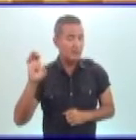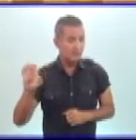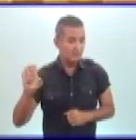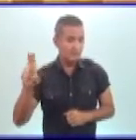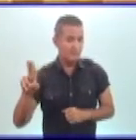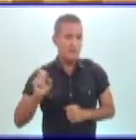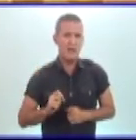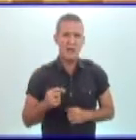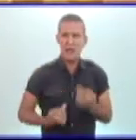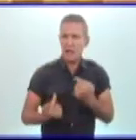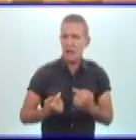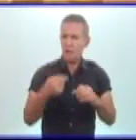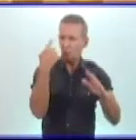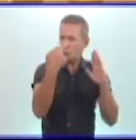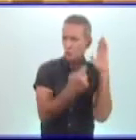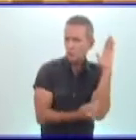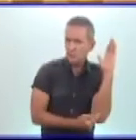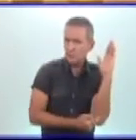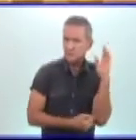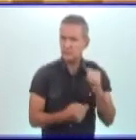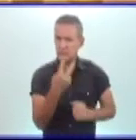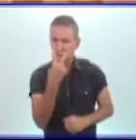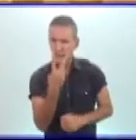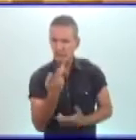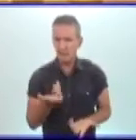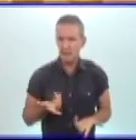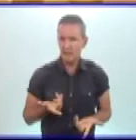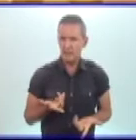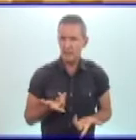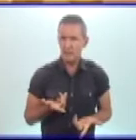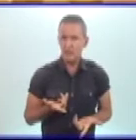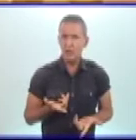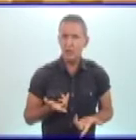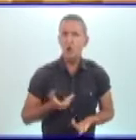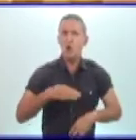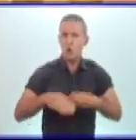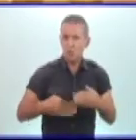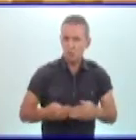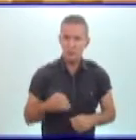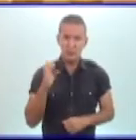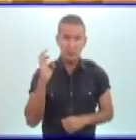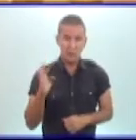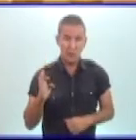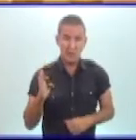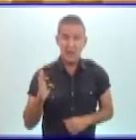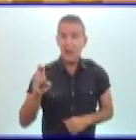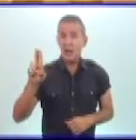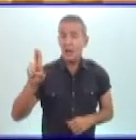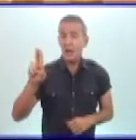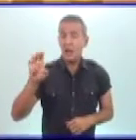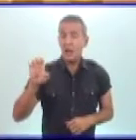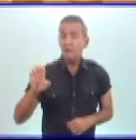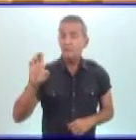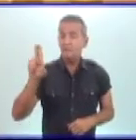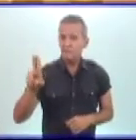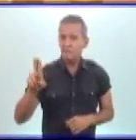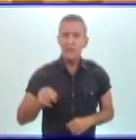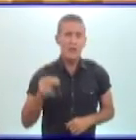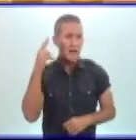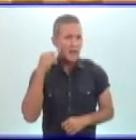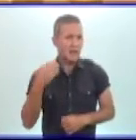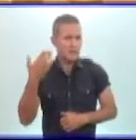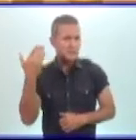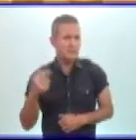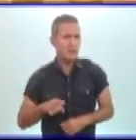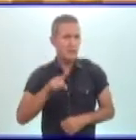las características que se van a configurar en la crisis del feudalismo allá por los siglos XIV, XV.